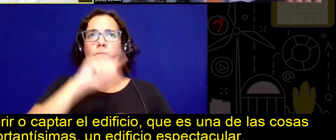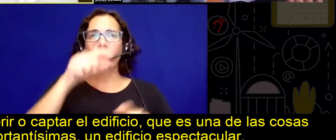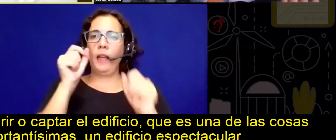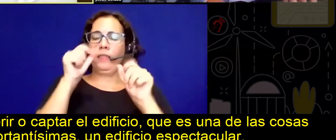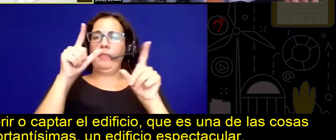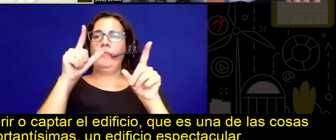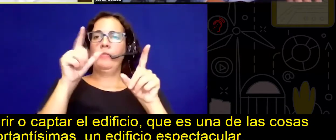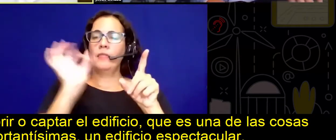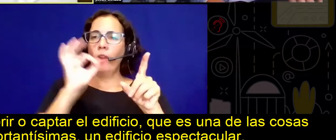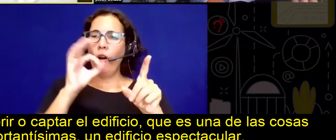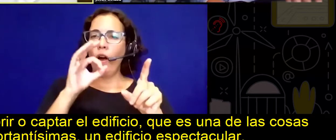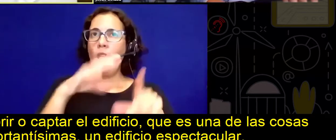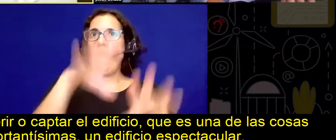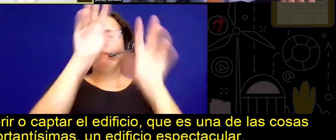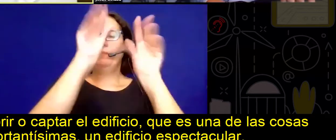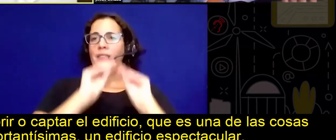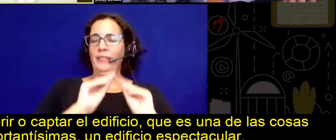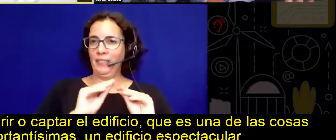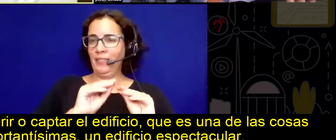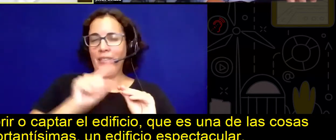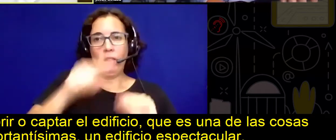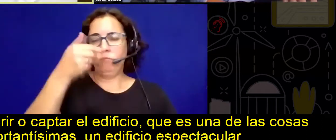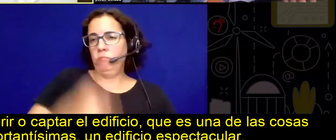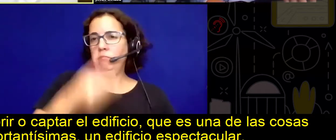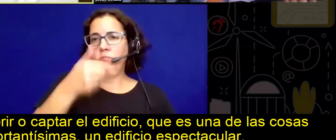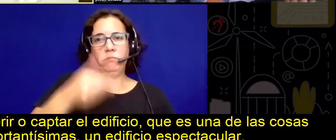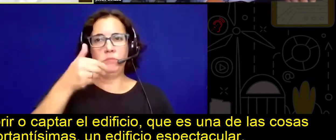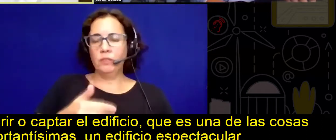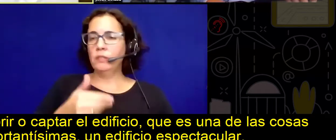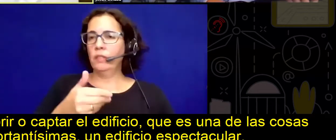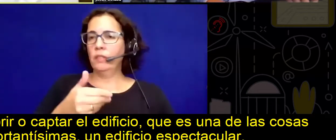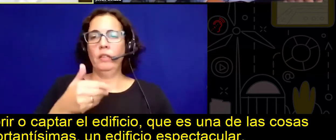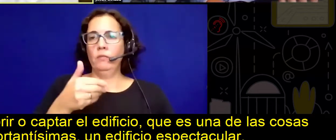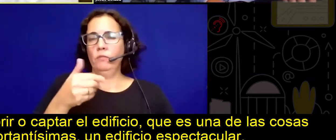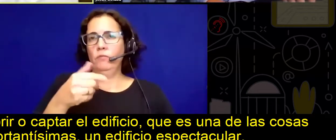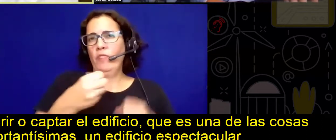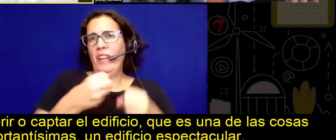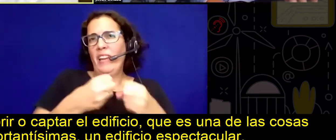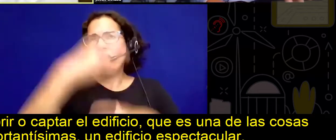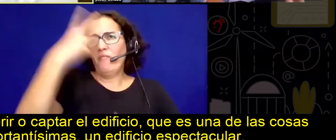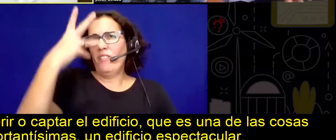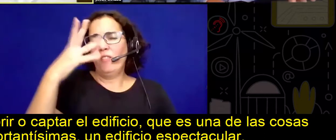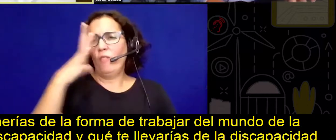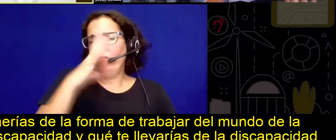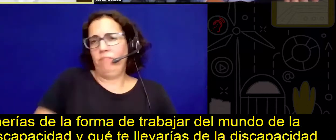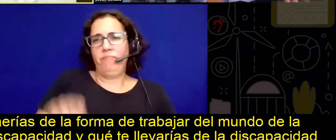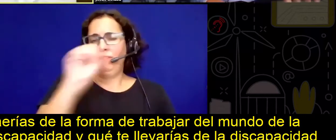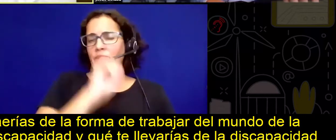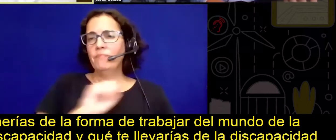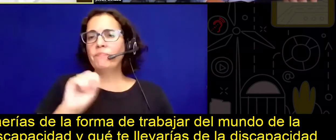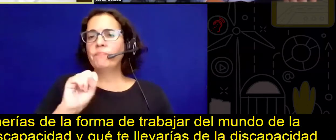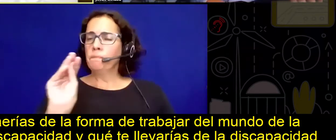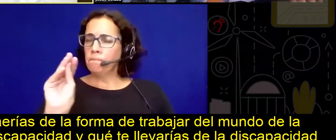captar el edificio, que es una de las cosas importantísimas, un edificio de Villanueva espectacular, ¿no? Oye, Jesús, ¿qué